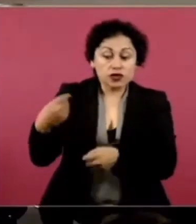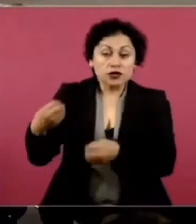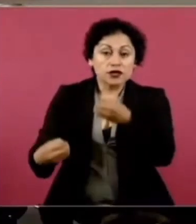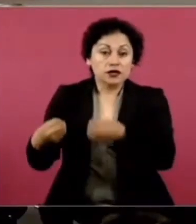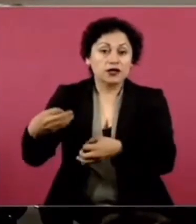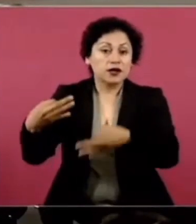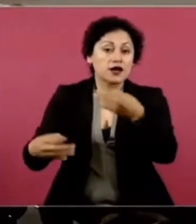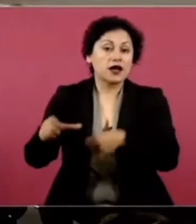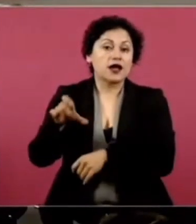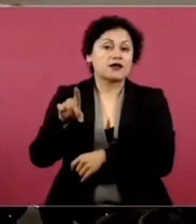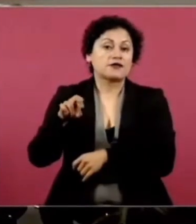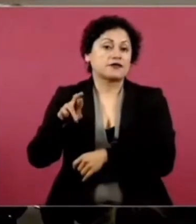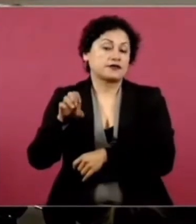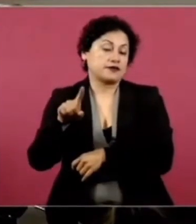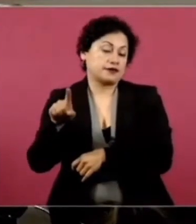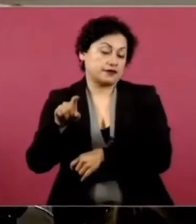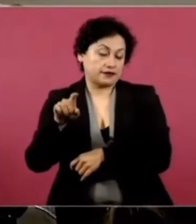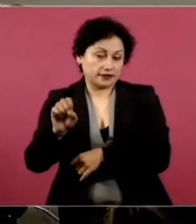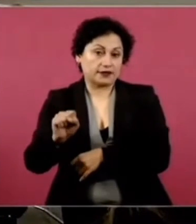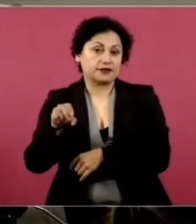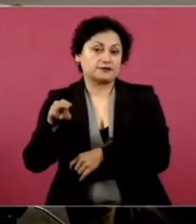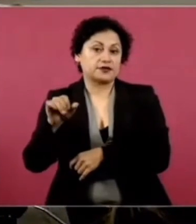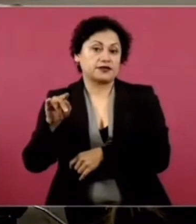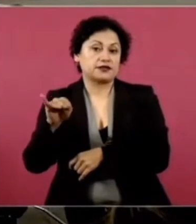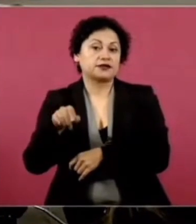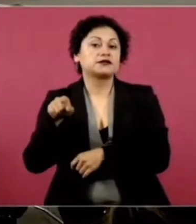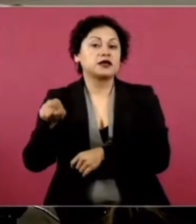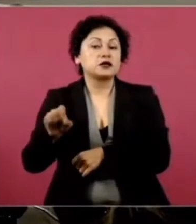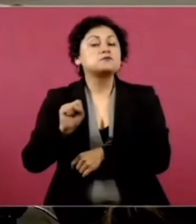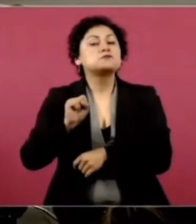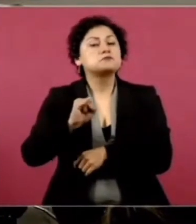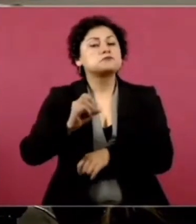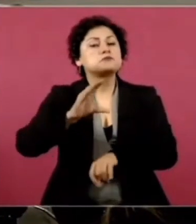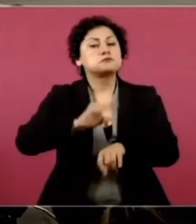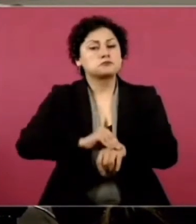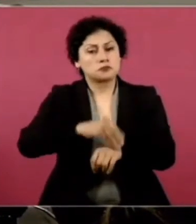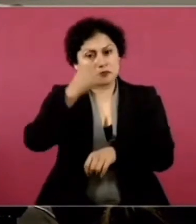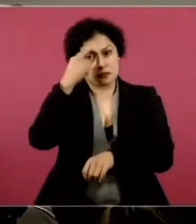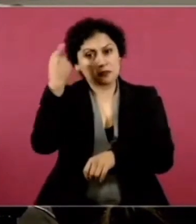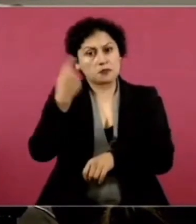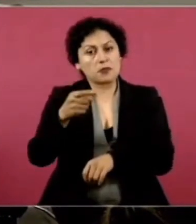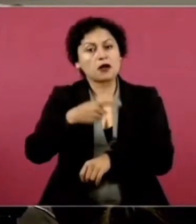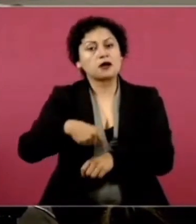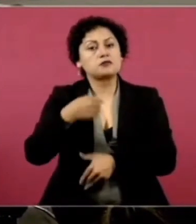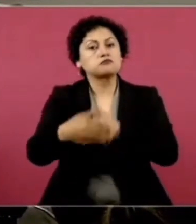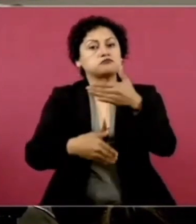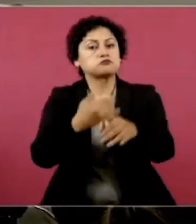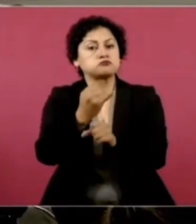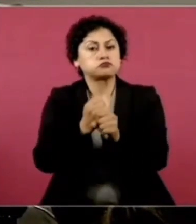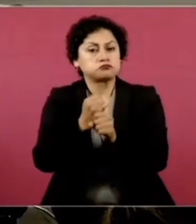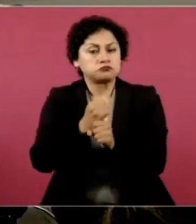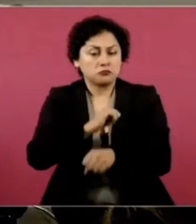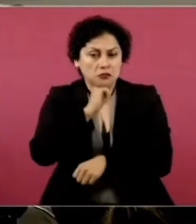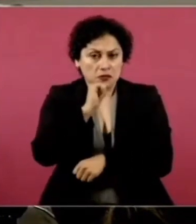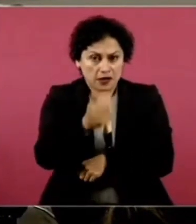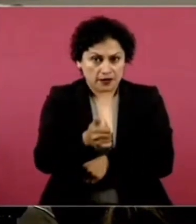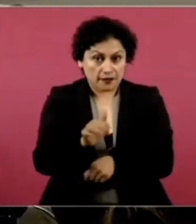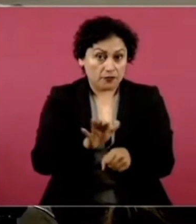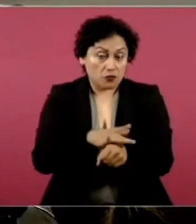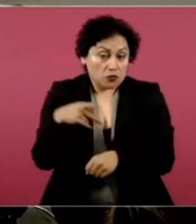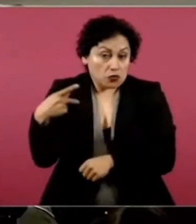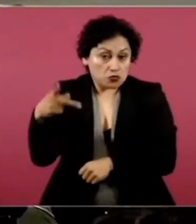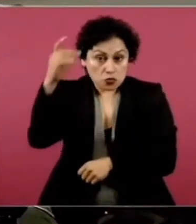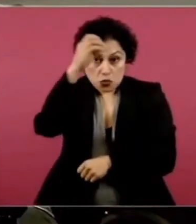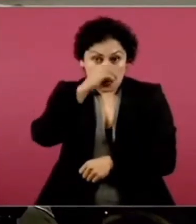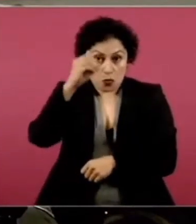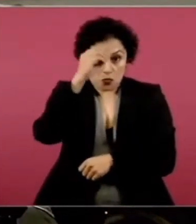Martínez, le otorgó una suspensión provisional para cesar la prisión preventiva oficiosa, pues a su criterio